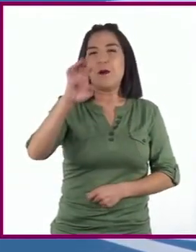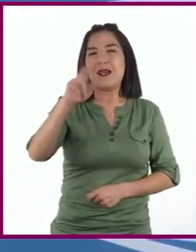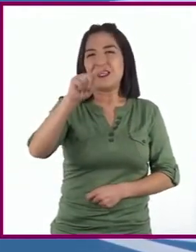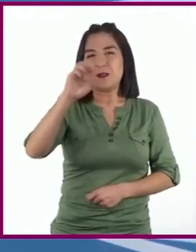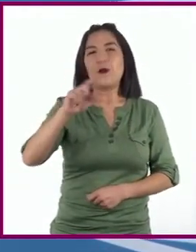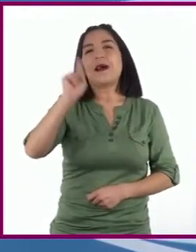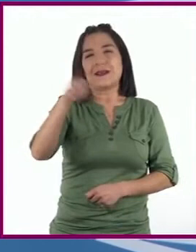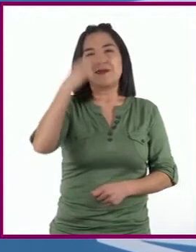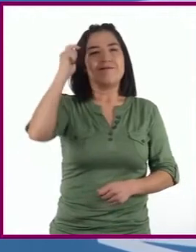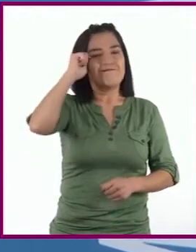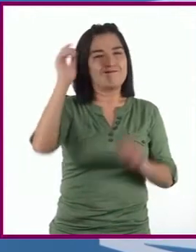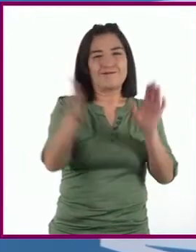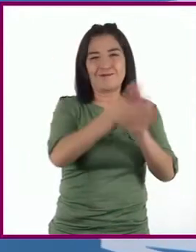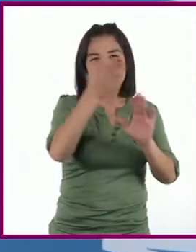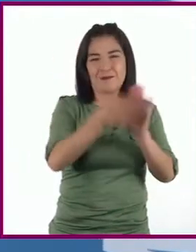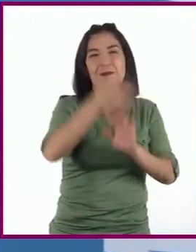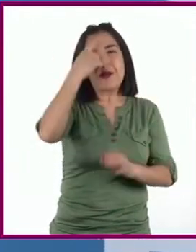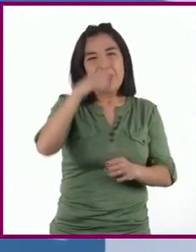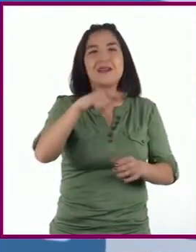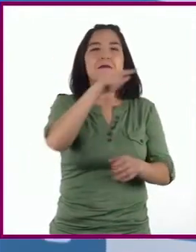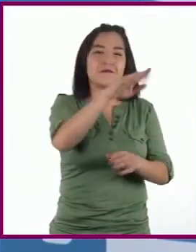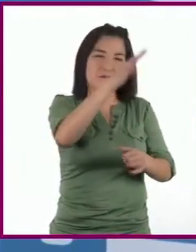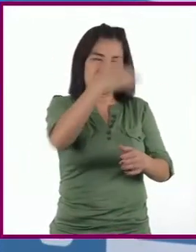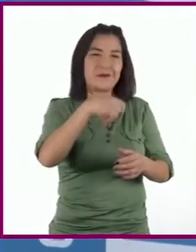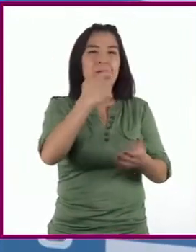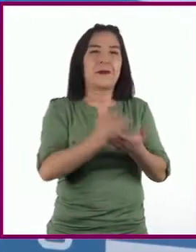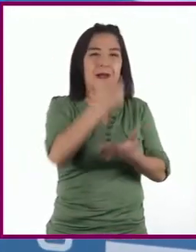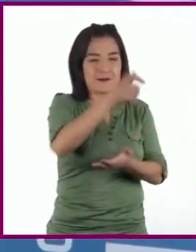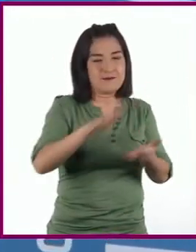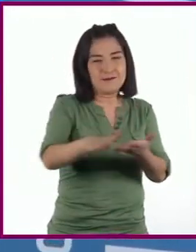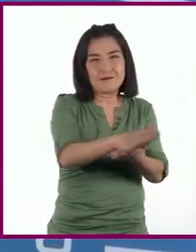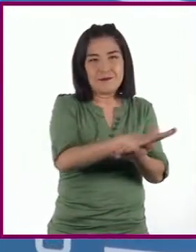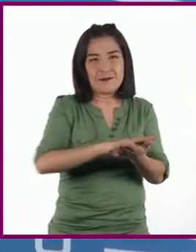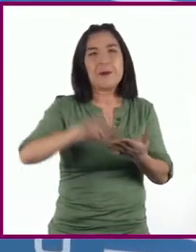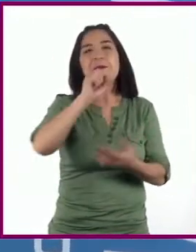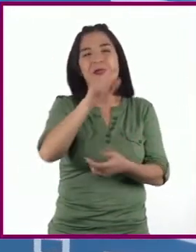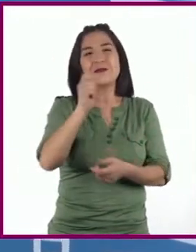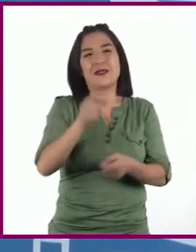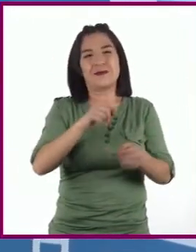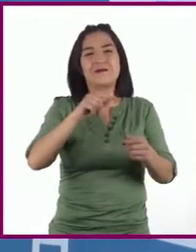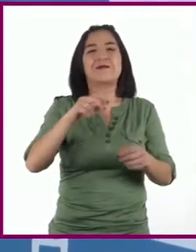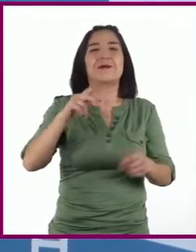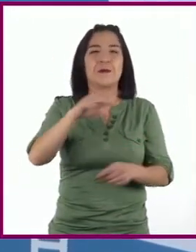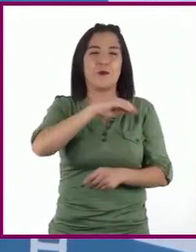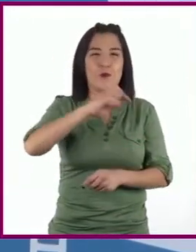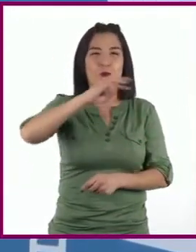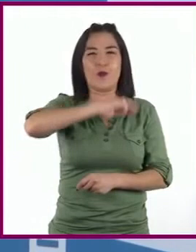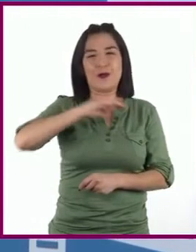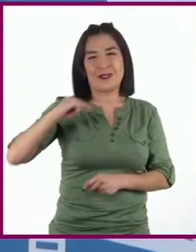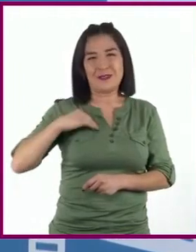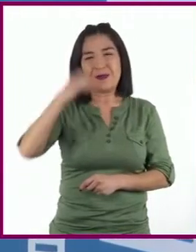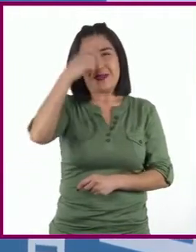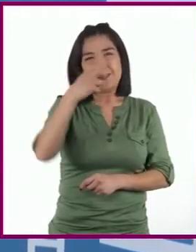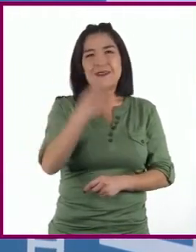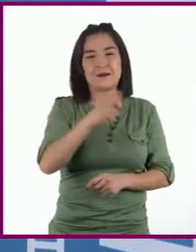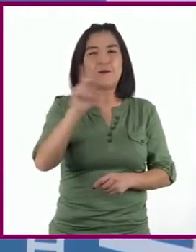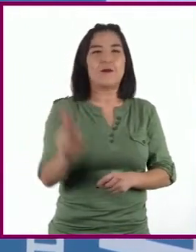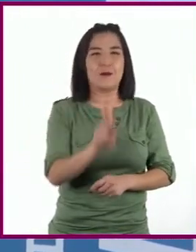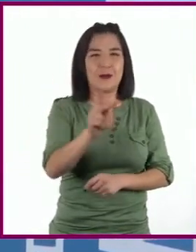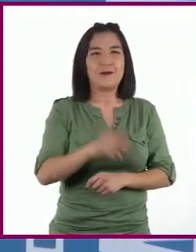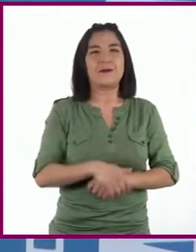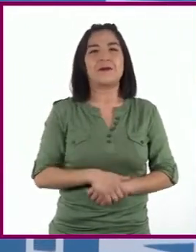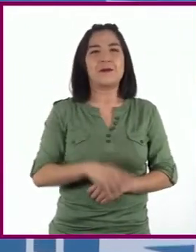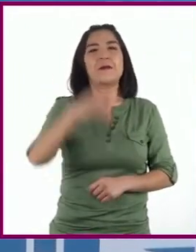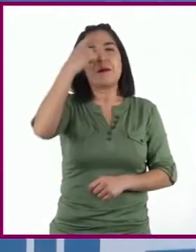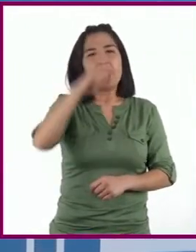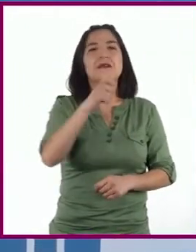y lo contrataron para poner el piso del Palacio Municipal de su pueblo. le recomendaron poner